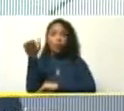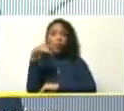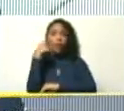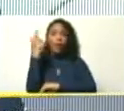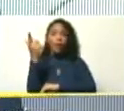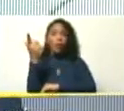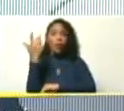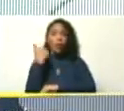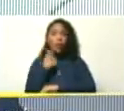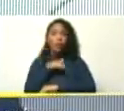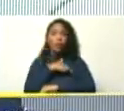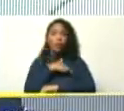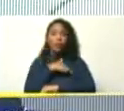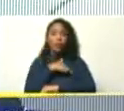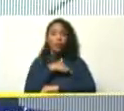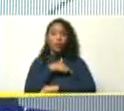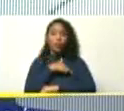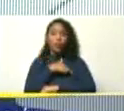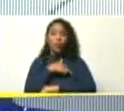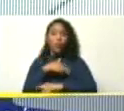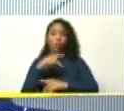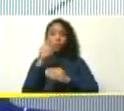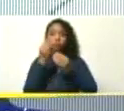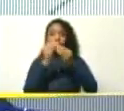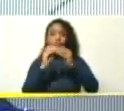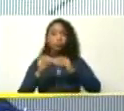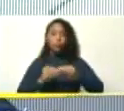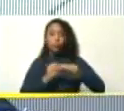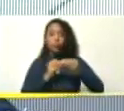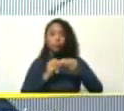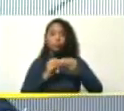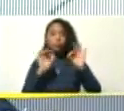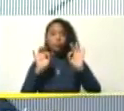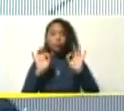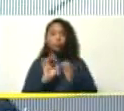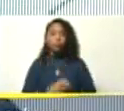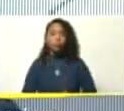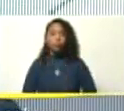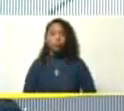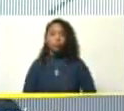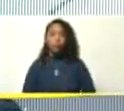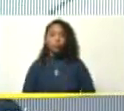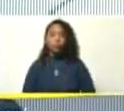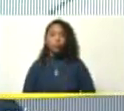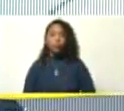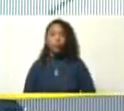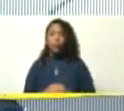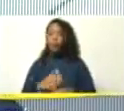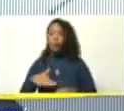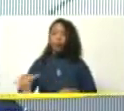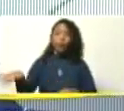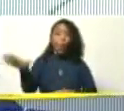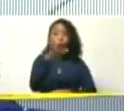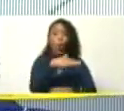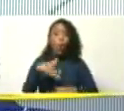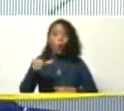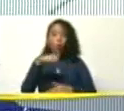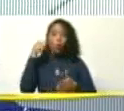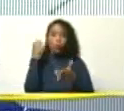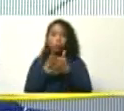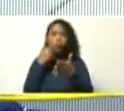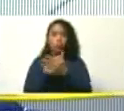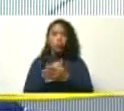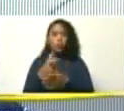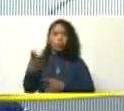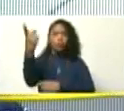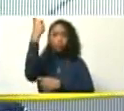por nosotros los jeroglíficos de los inescrutables, por todos los que lucharon y nos